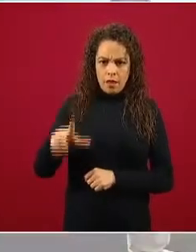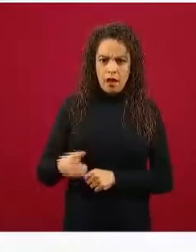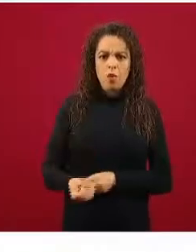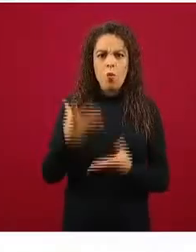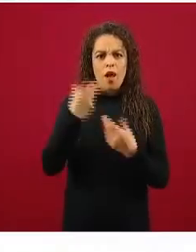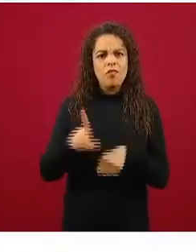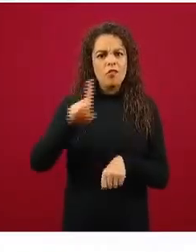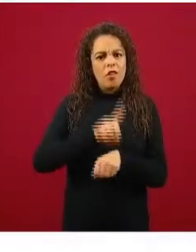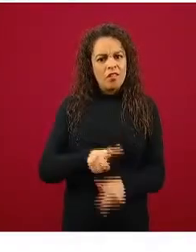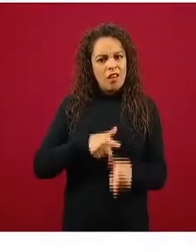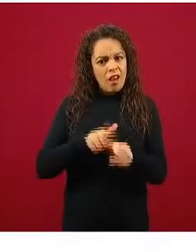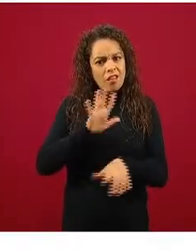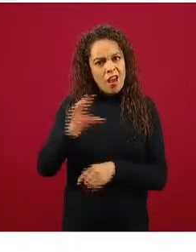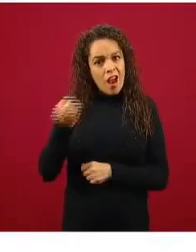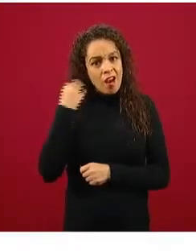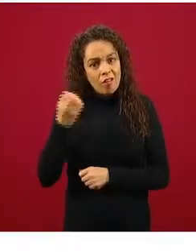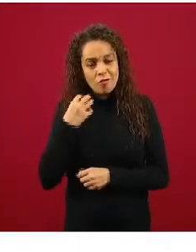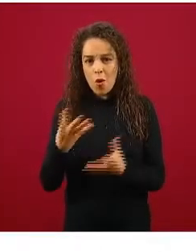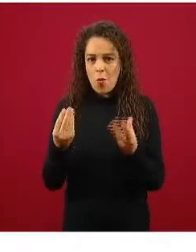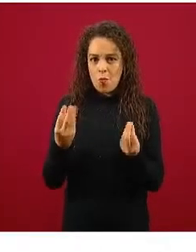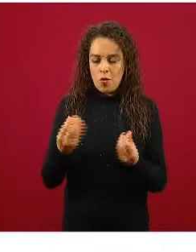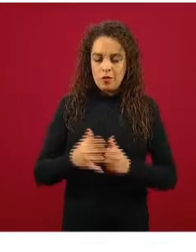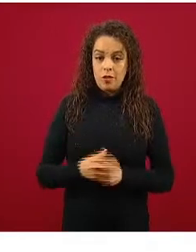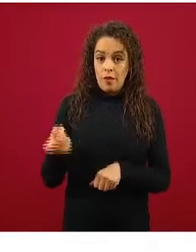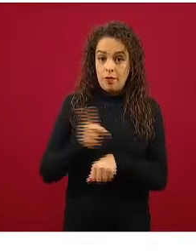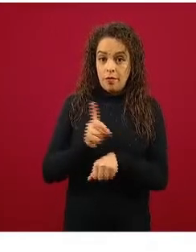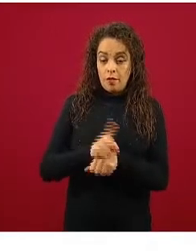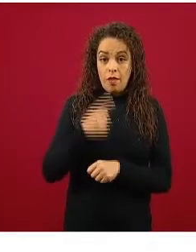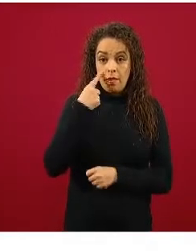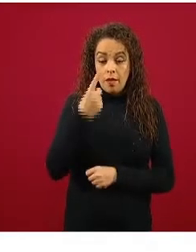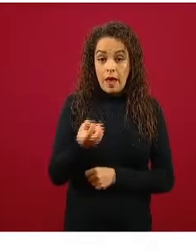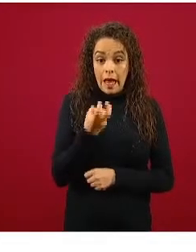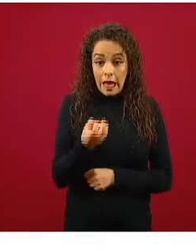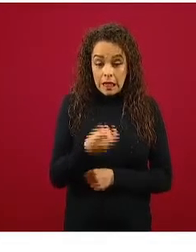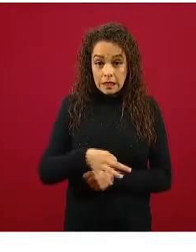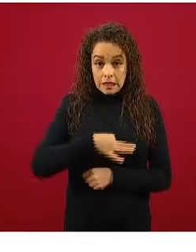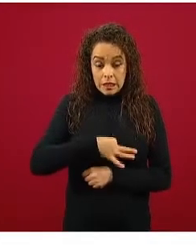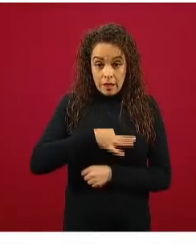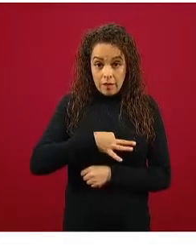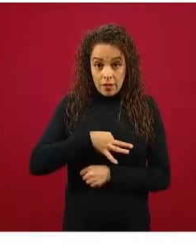muchos, todos los días se señala, este virus no